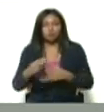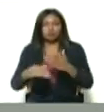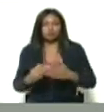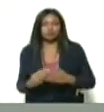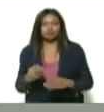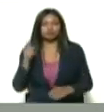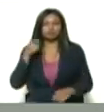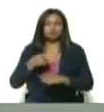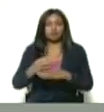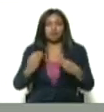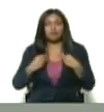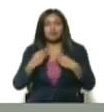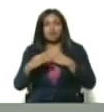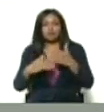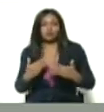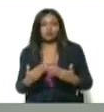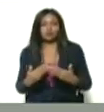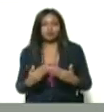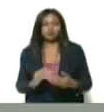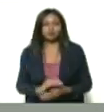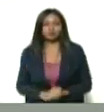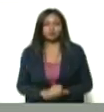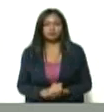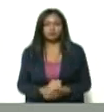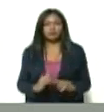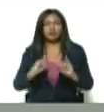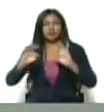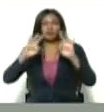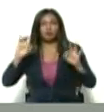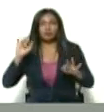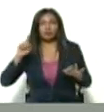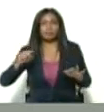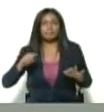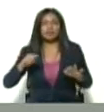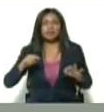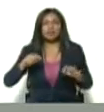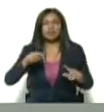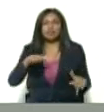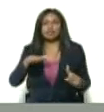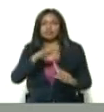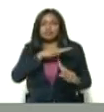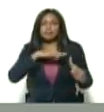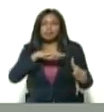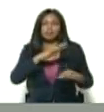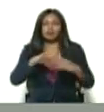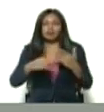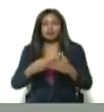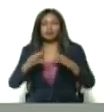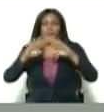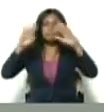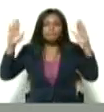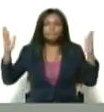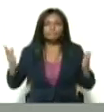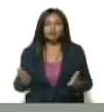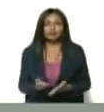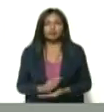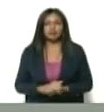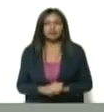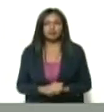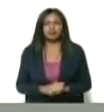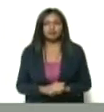vida en su propio hábitat, en su propio ecosistema, que es el planeta Tierra. Y